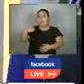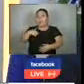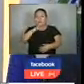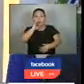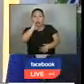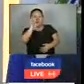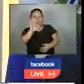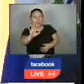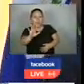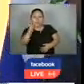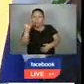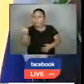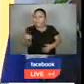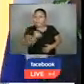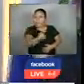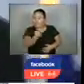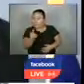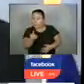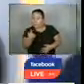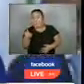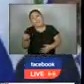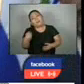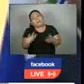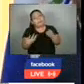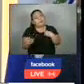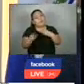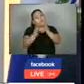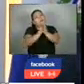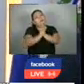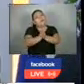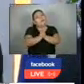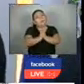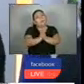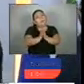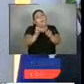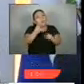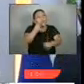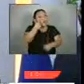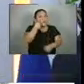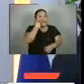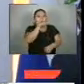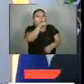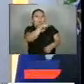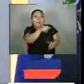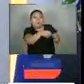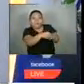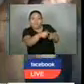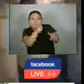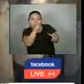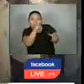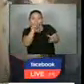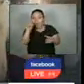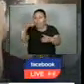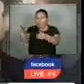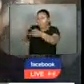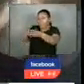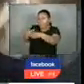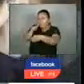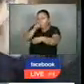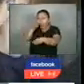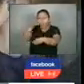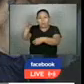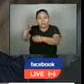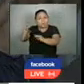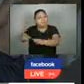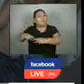mientras la gente nos siga pidiendo y nos siga dando información de dónde se están ocultando a estos cobardes